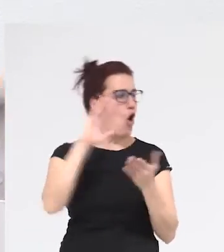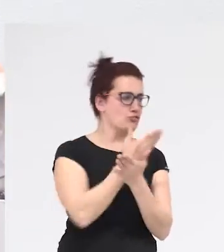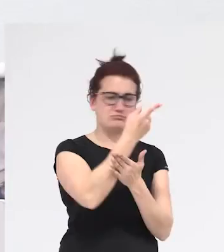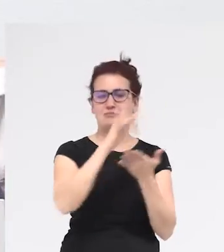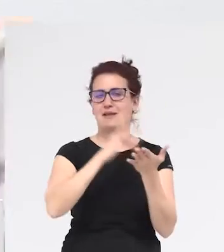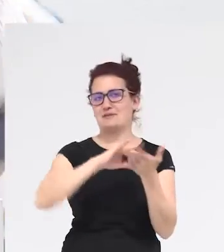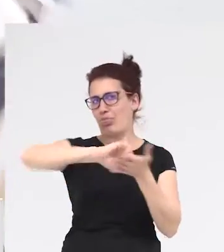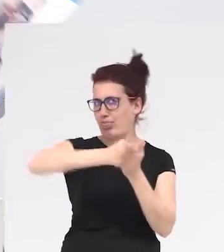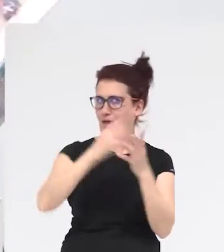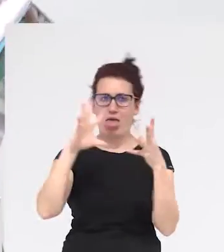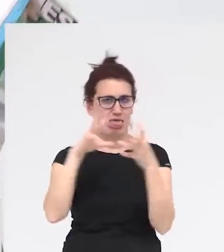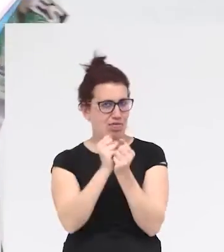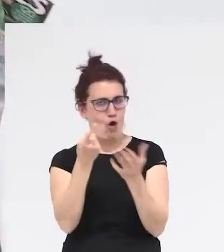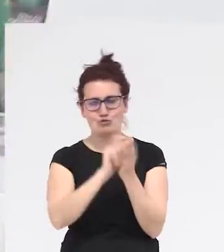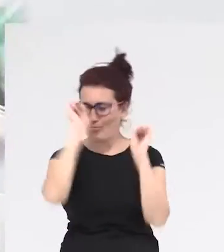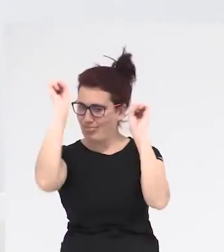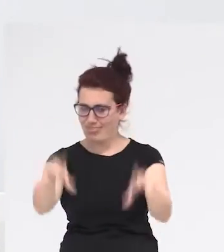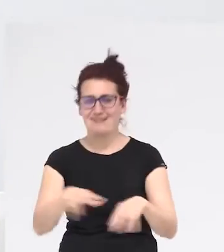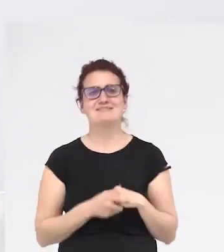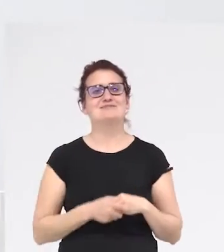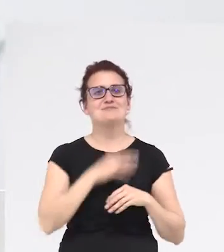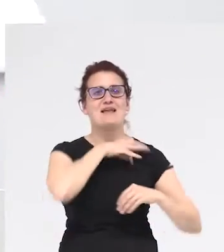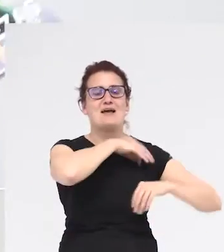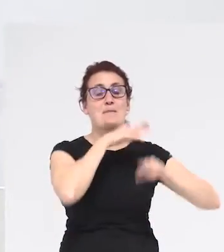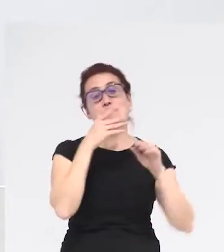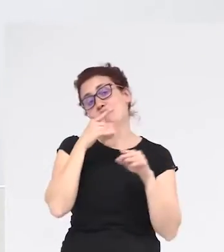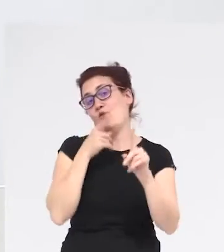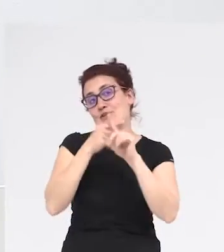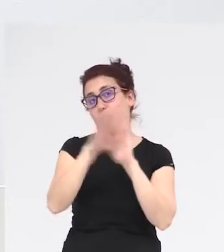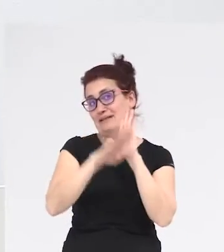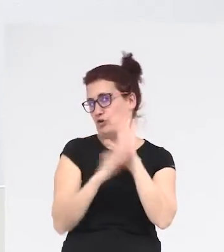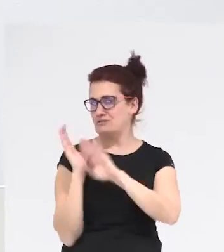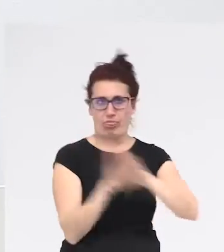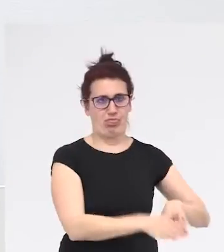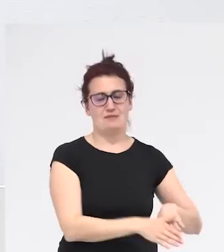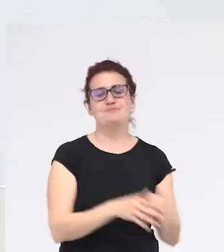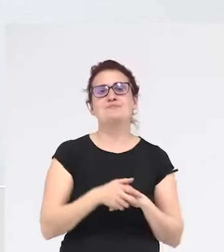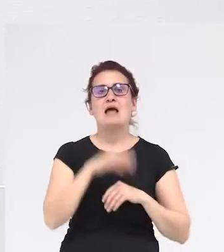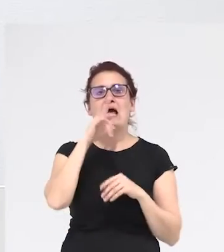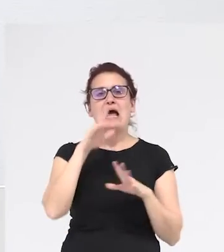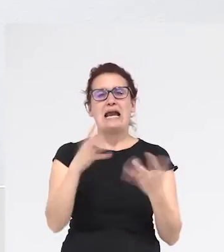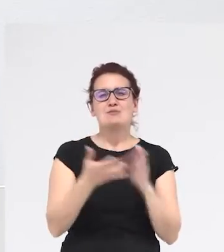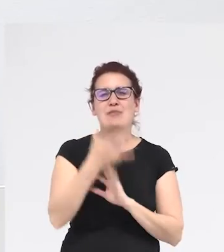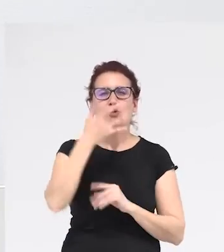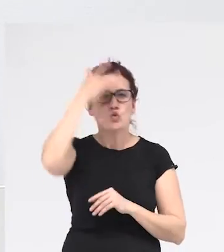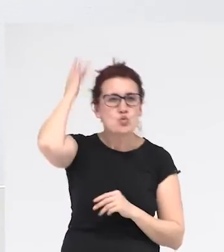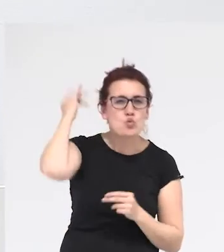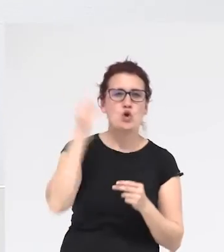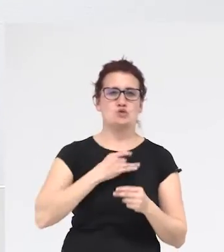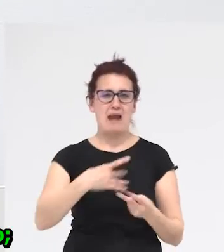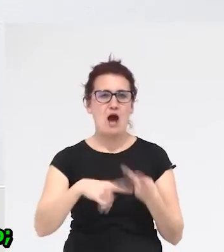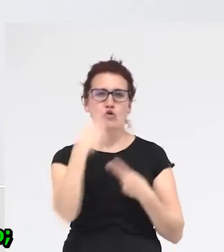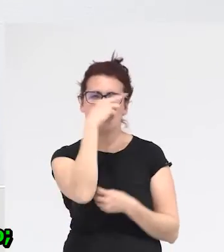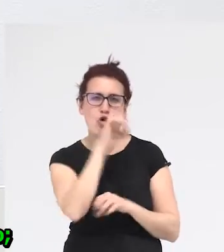quedarnos, de deshacer esos patrones, que arrancábamos diciendo que son rubios y blancos y de